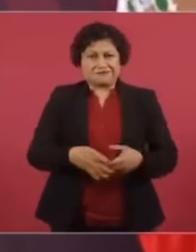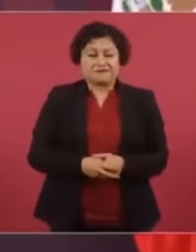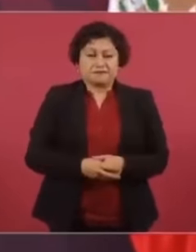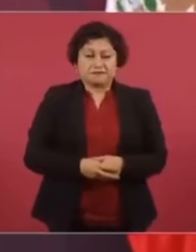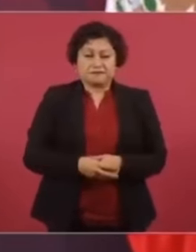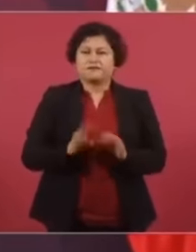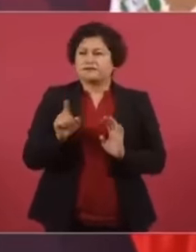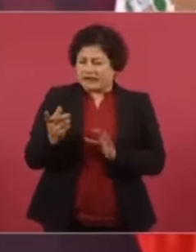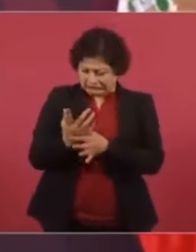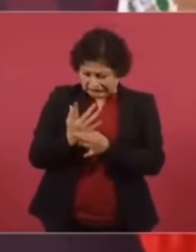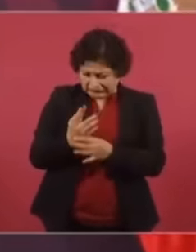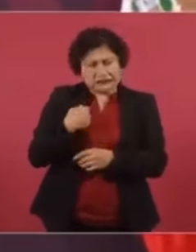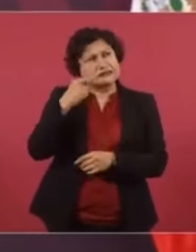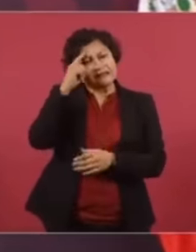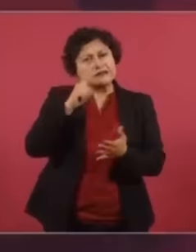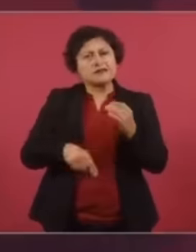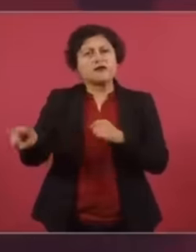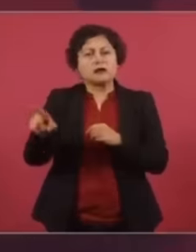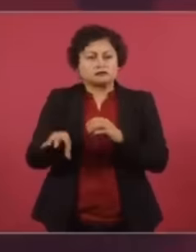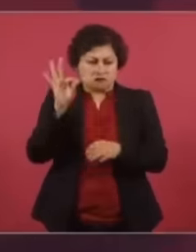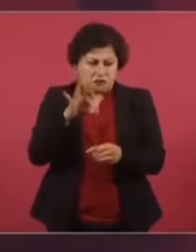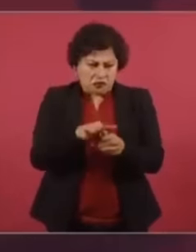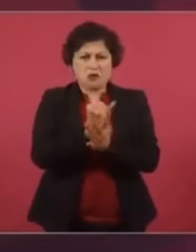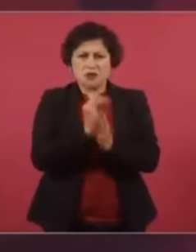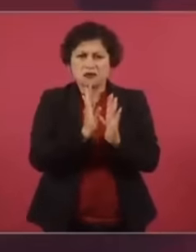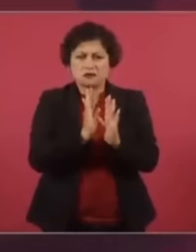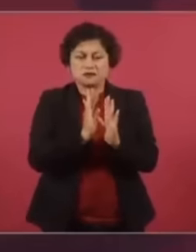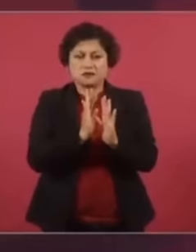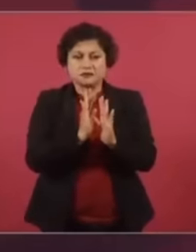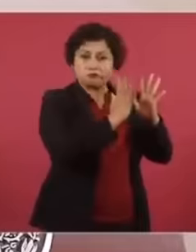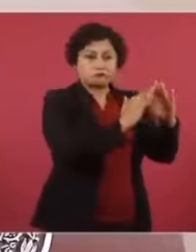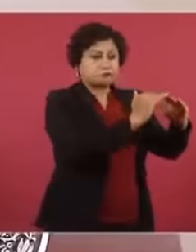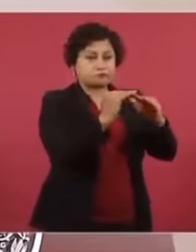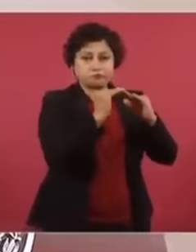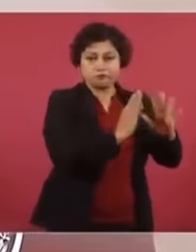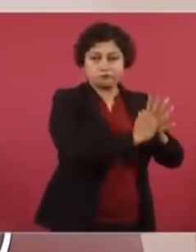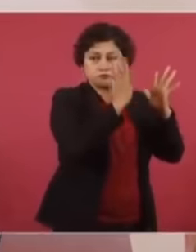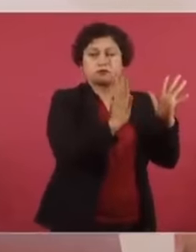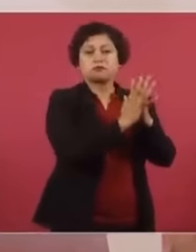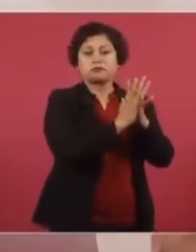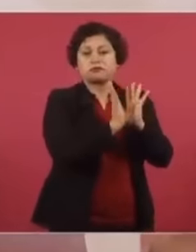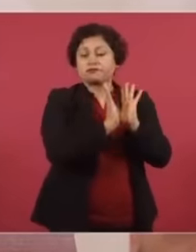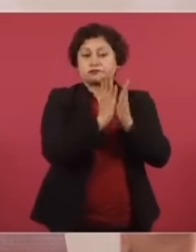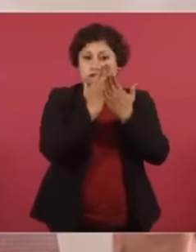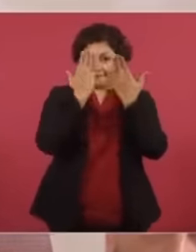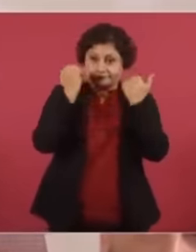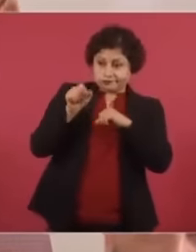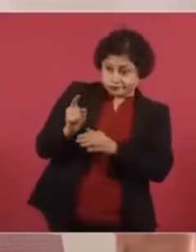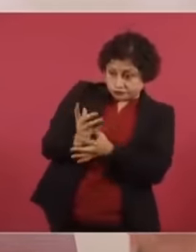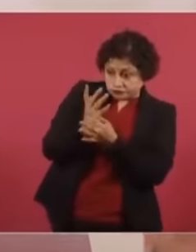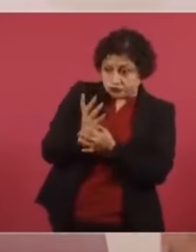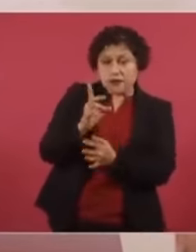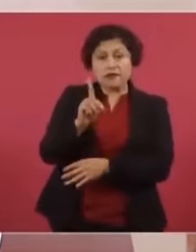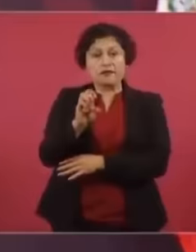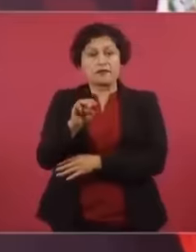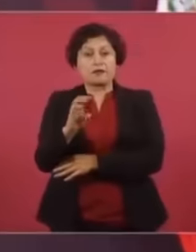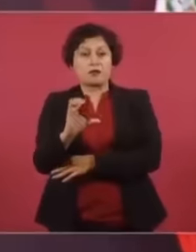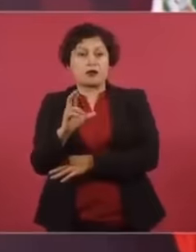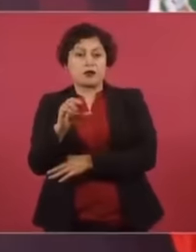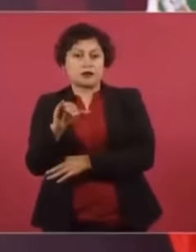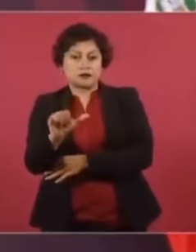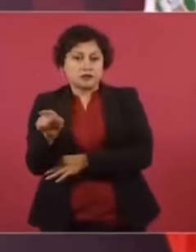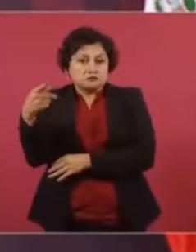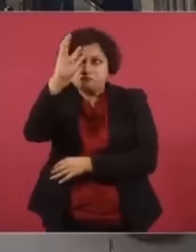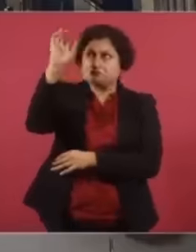votamos, no sé si dice votamos o decidimos por la democracia. ¿Quién sabe qué entiende él por democracia o cuál democracia